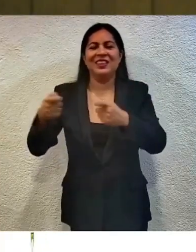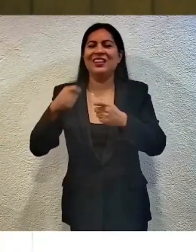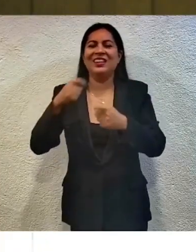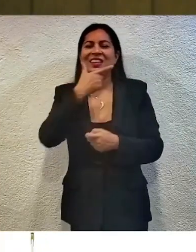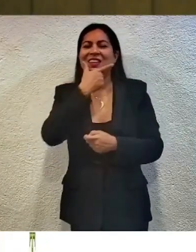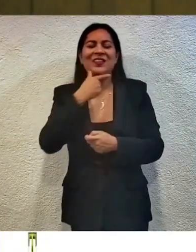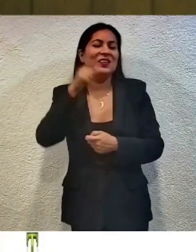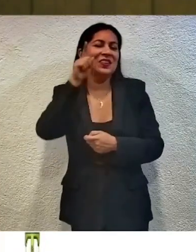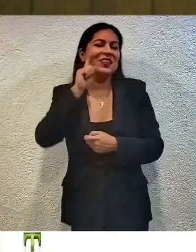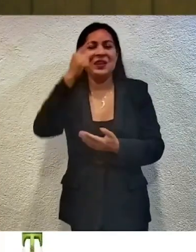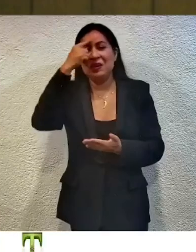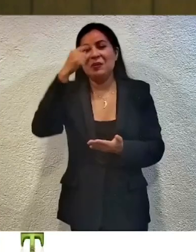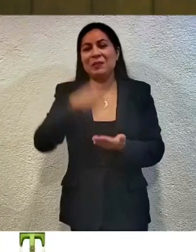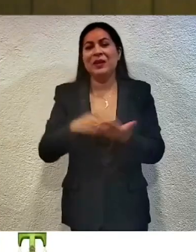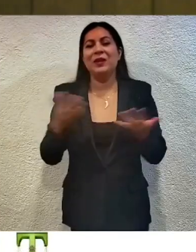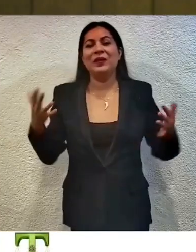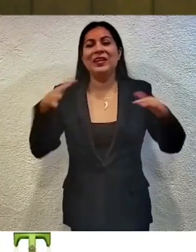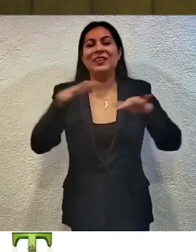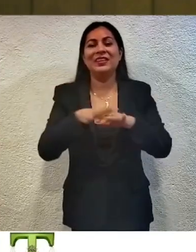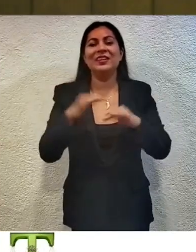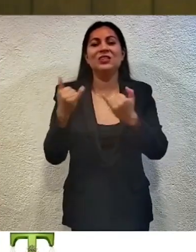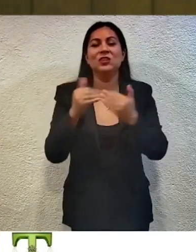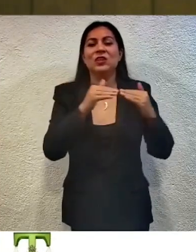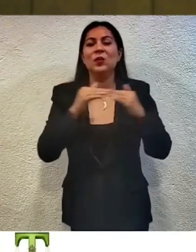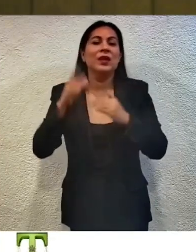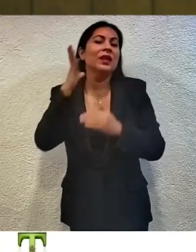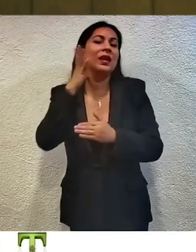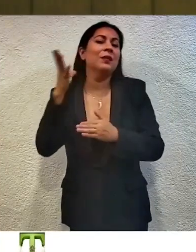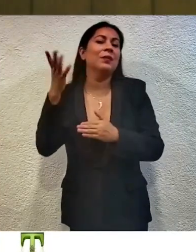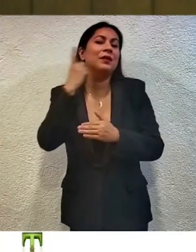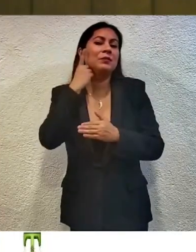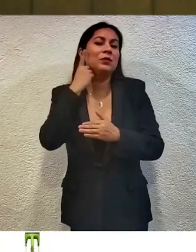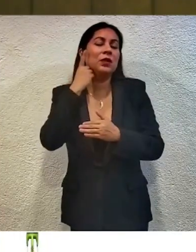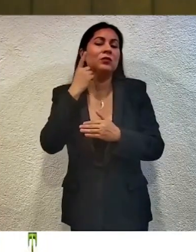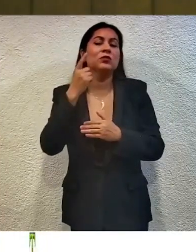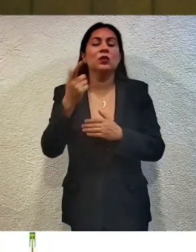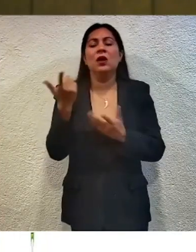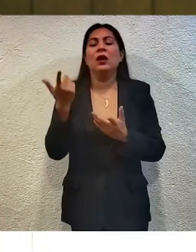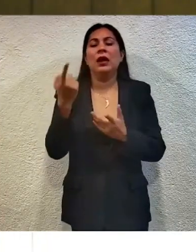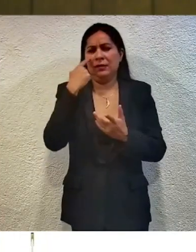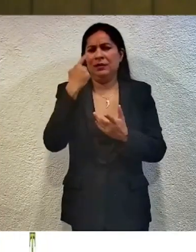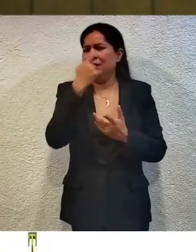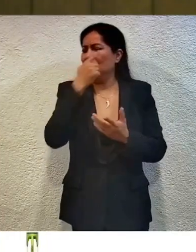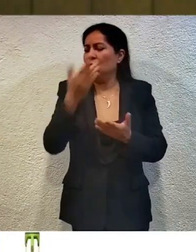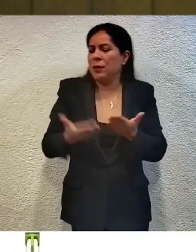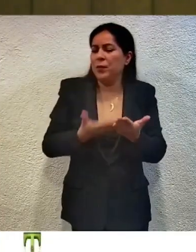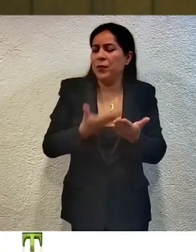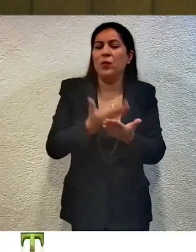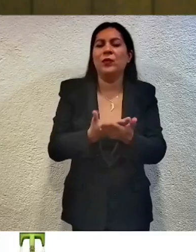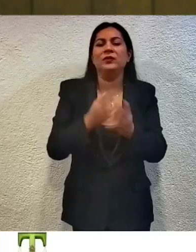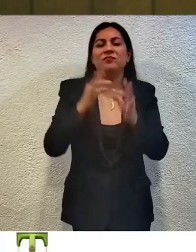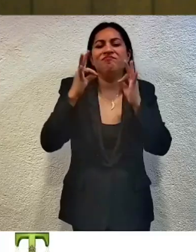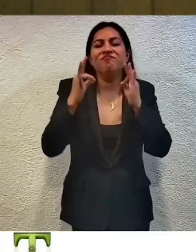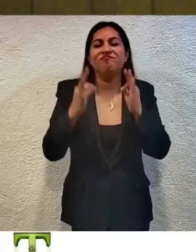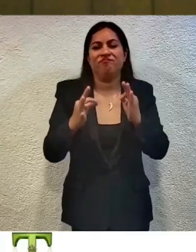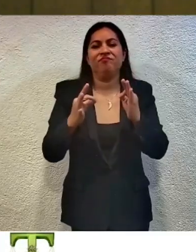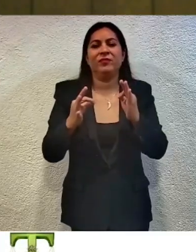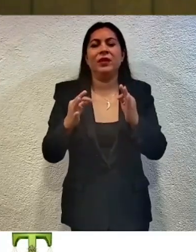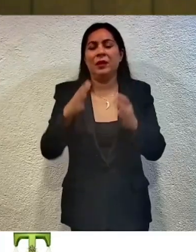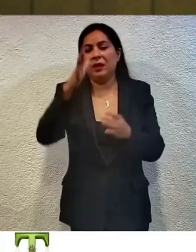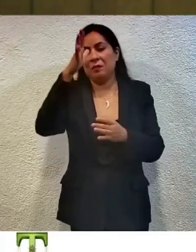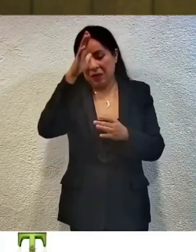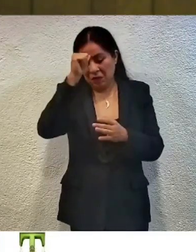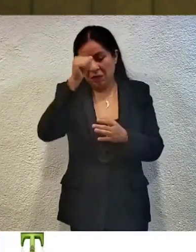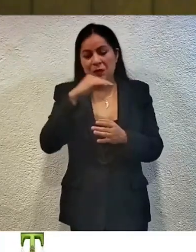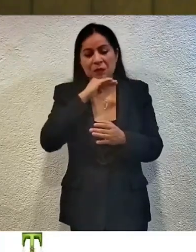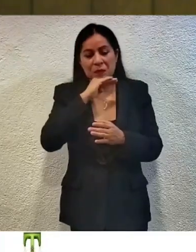géneros para una integración paritaria del Congreso a la luz de una propuesta pertinente y adecuada